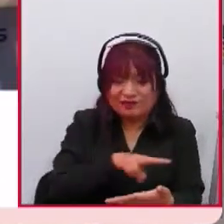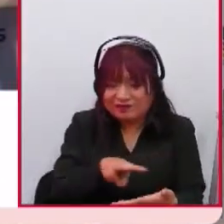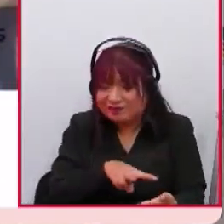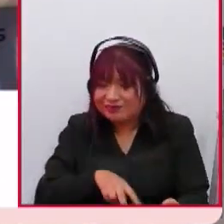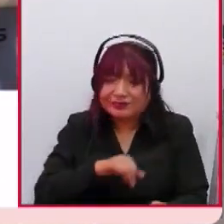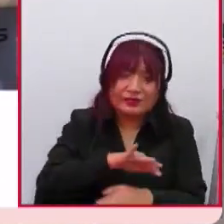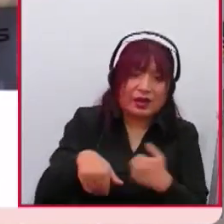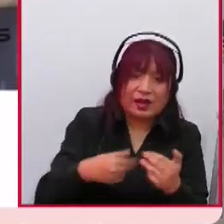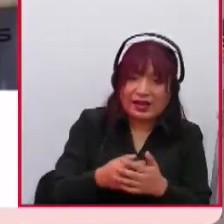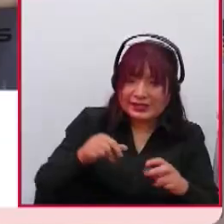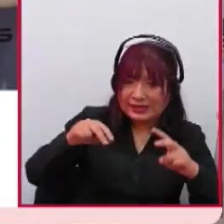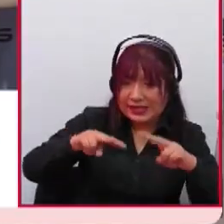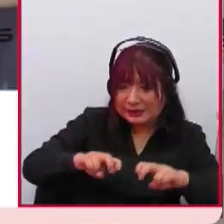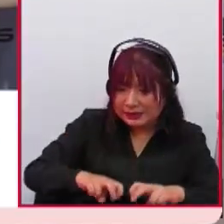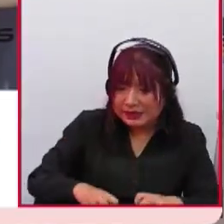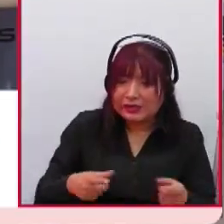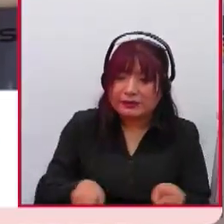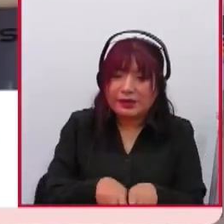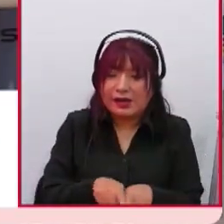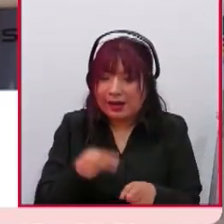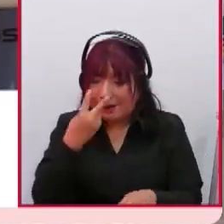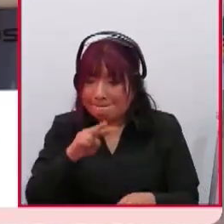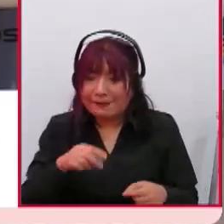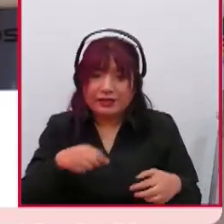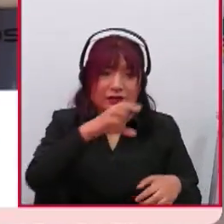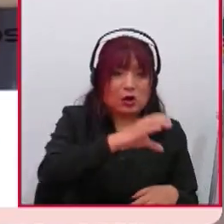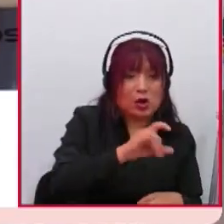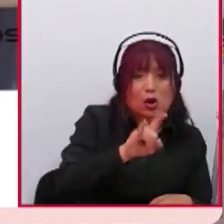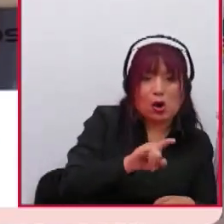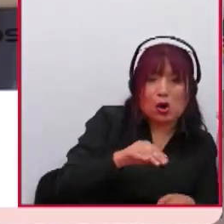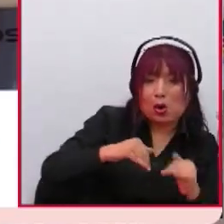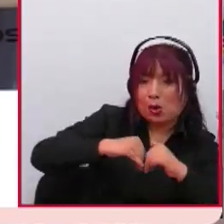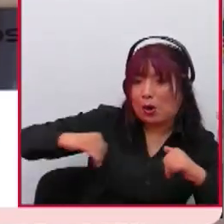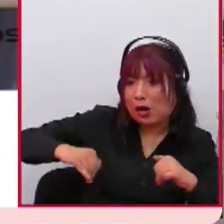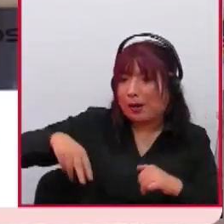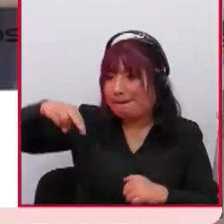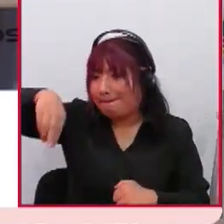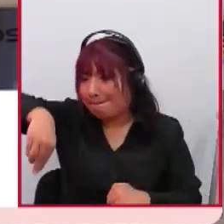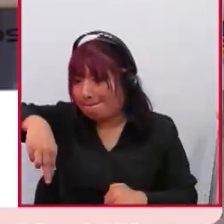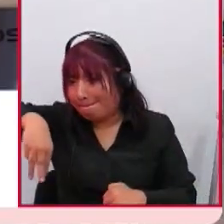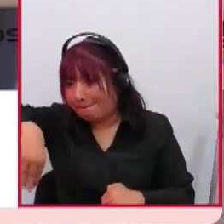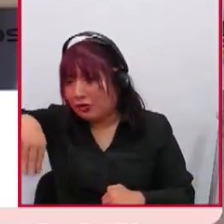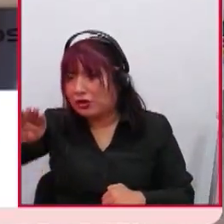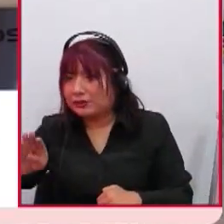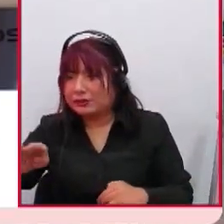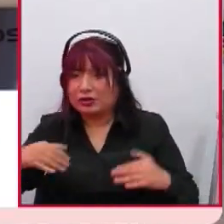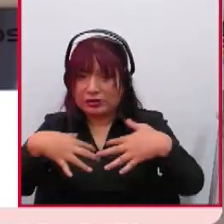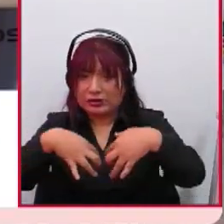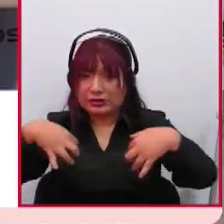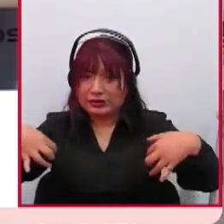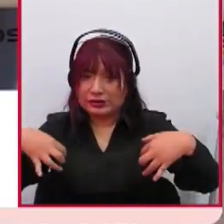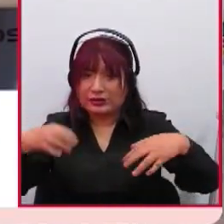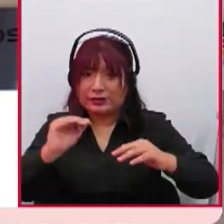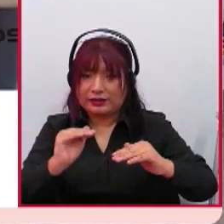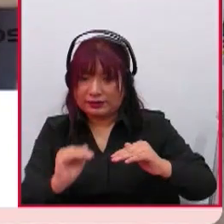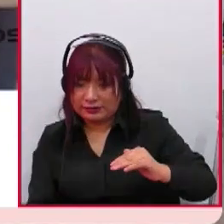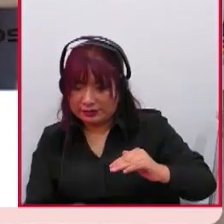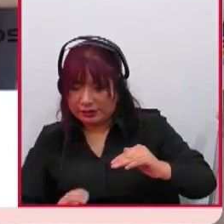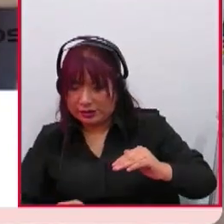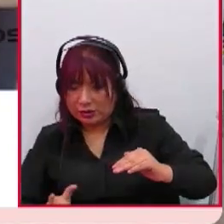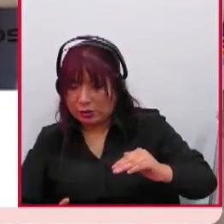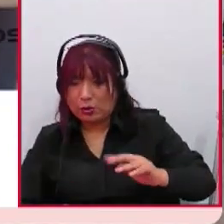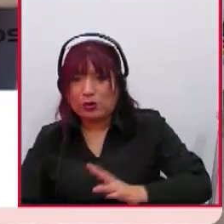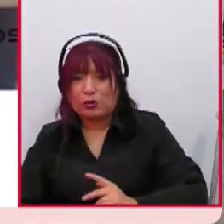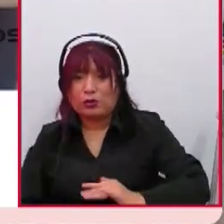y he visto en el caso de la separación cobre-molibdeno, o sea, la flotación de molibdeno y la depresión de cobre, que